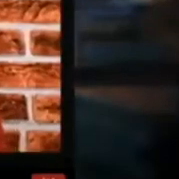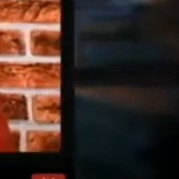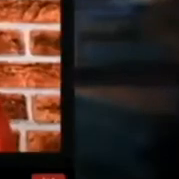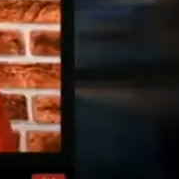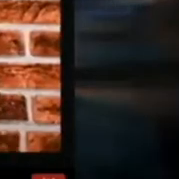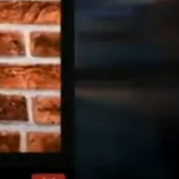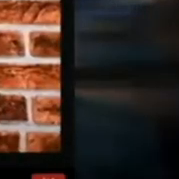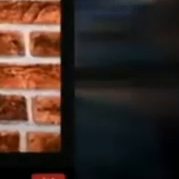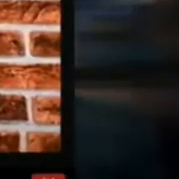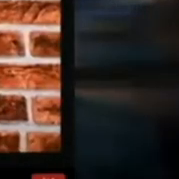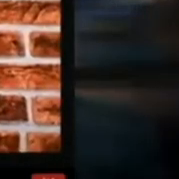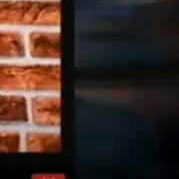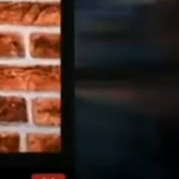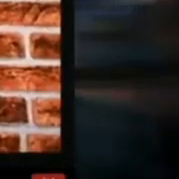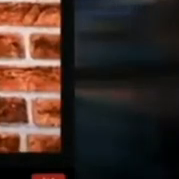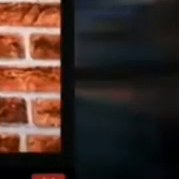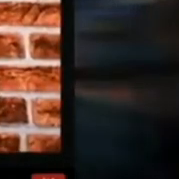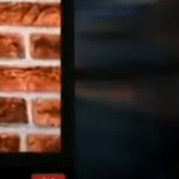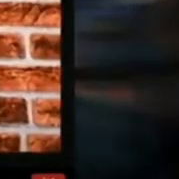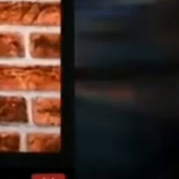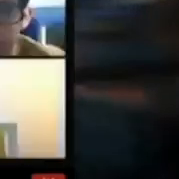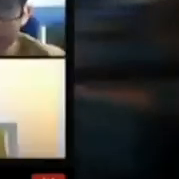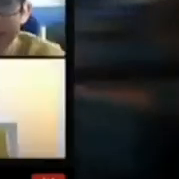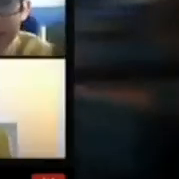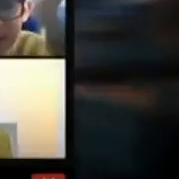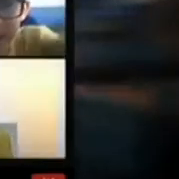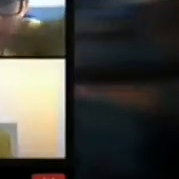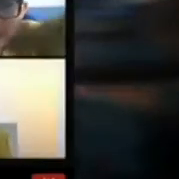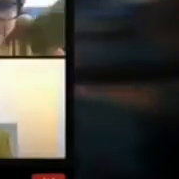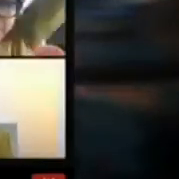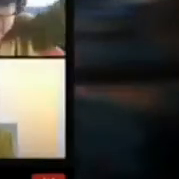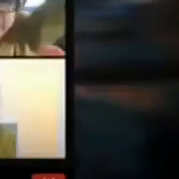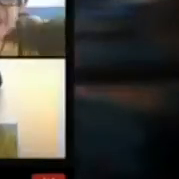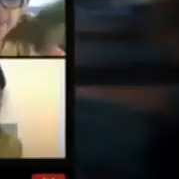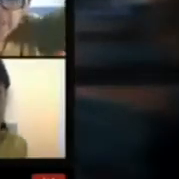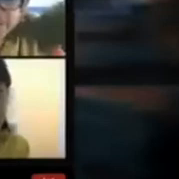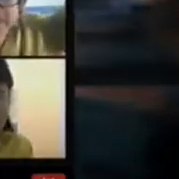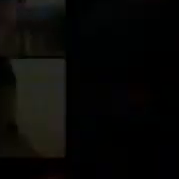y viajar a mundos increíbles a través de los libros.